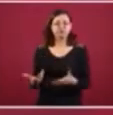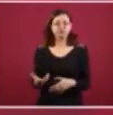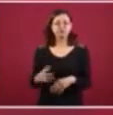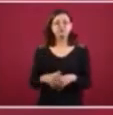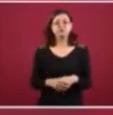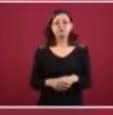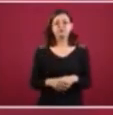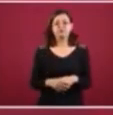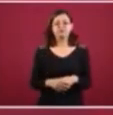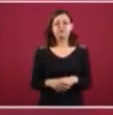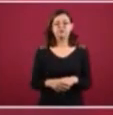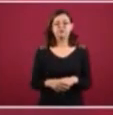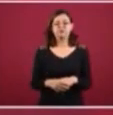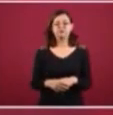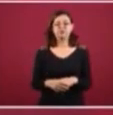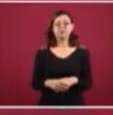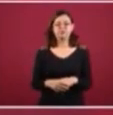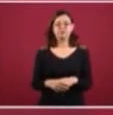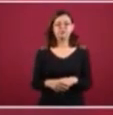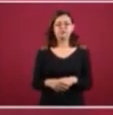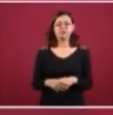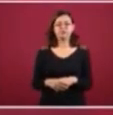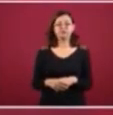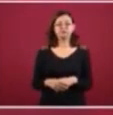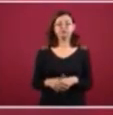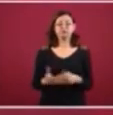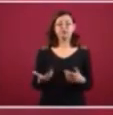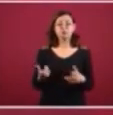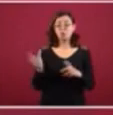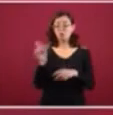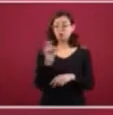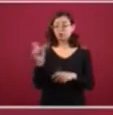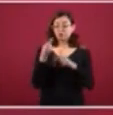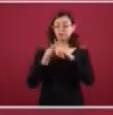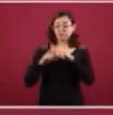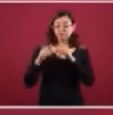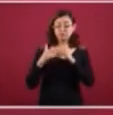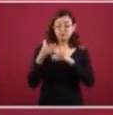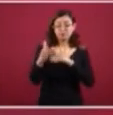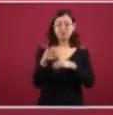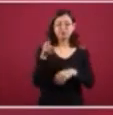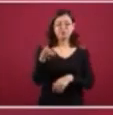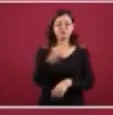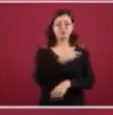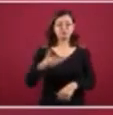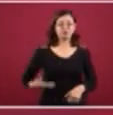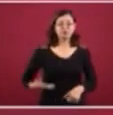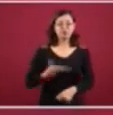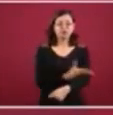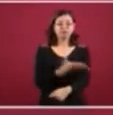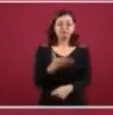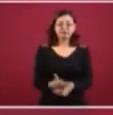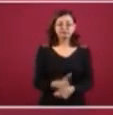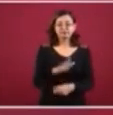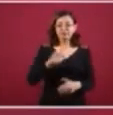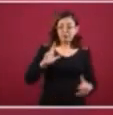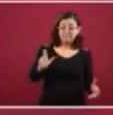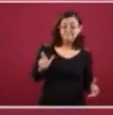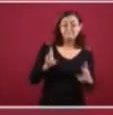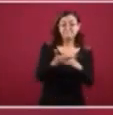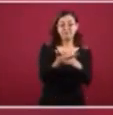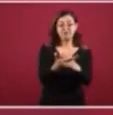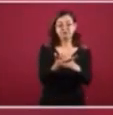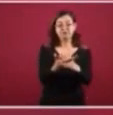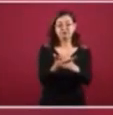Se constituye luego de que se asesina al presidente Madero y un